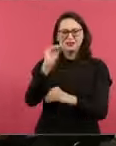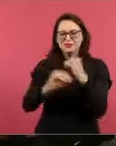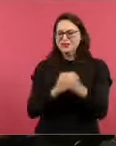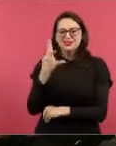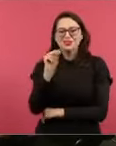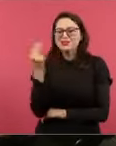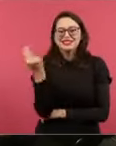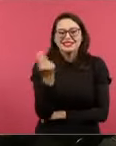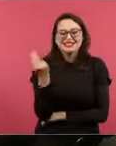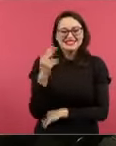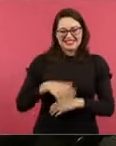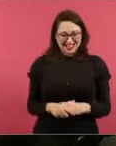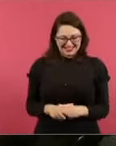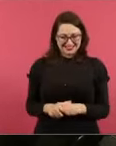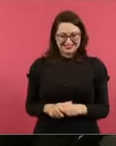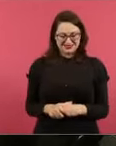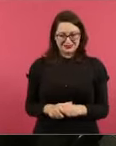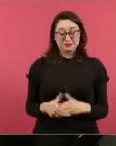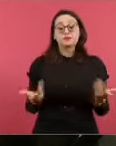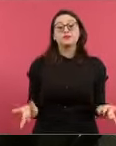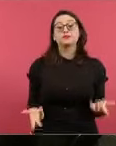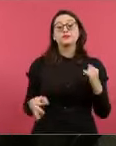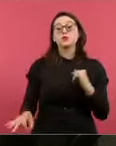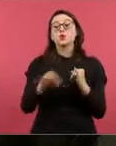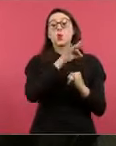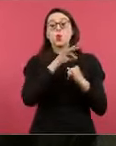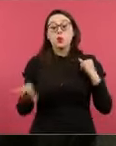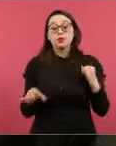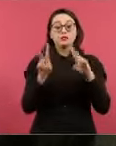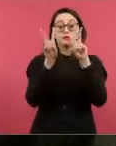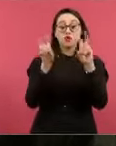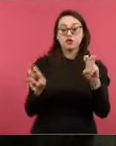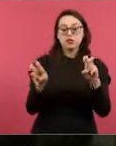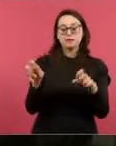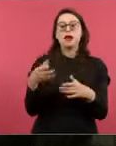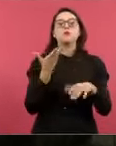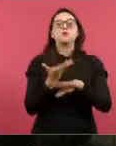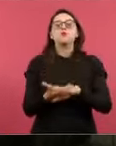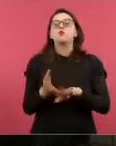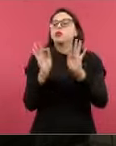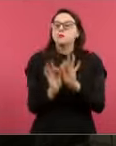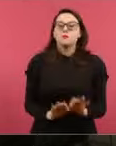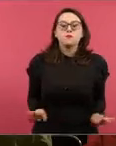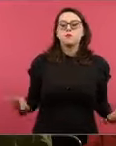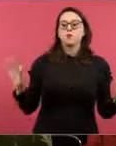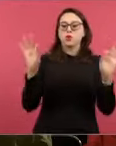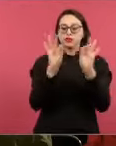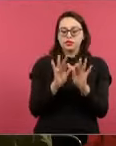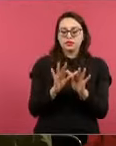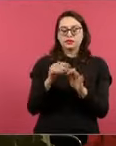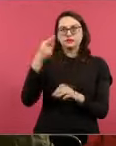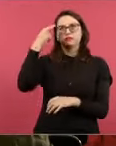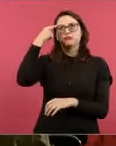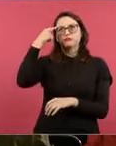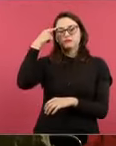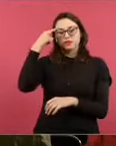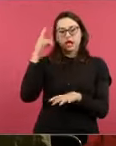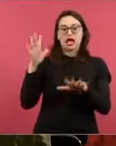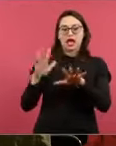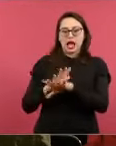La reflexión final recapitula sobre aspectos fundamentales, propone cambios,